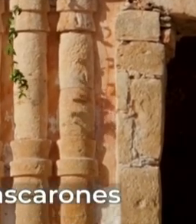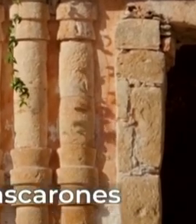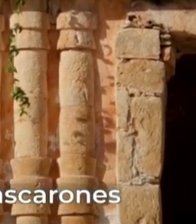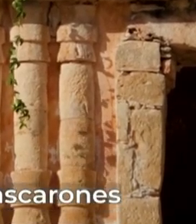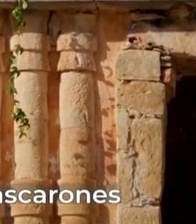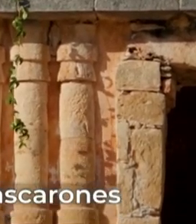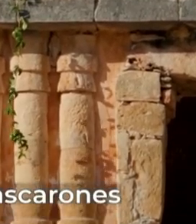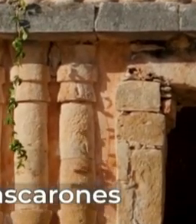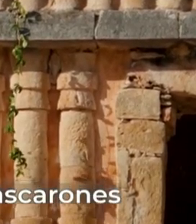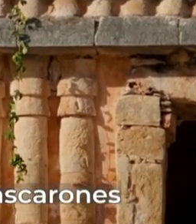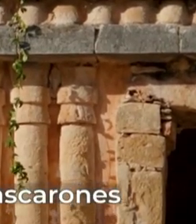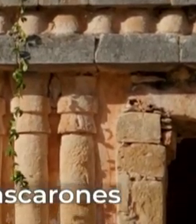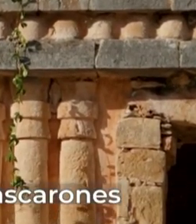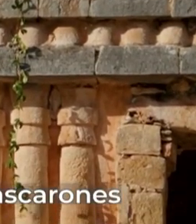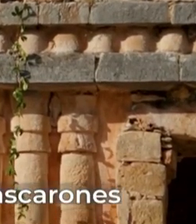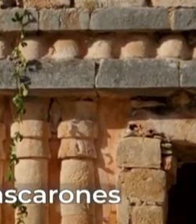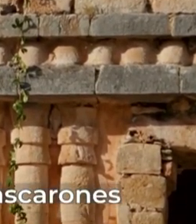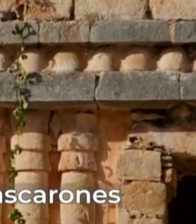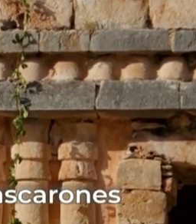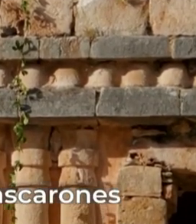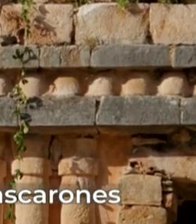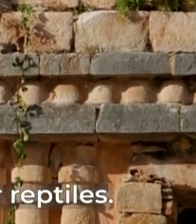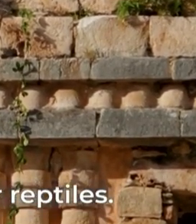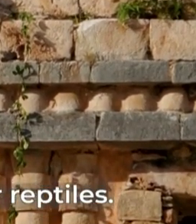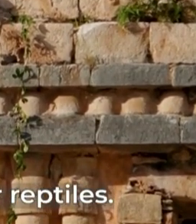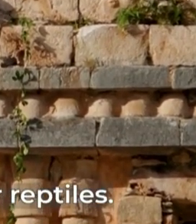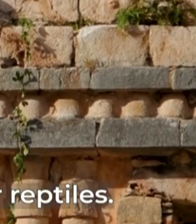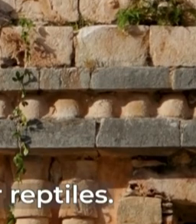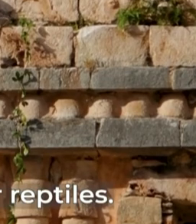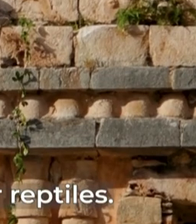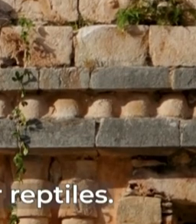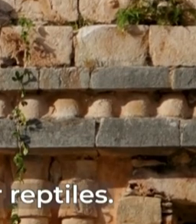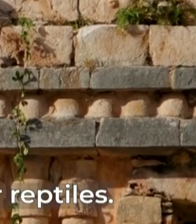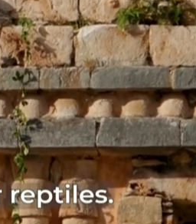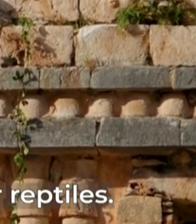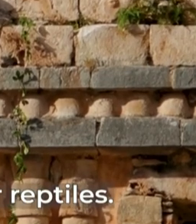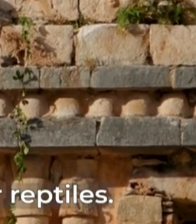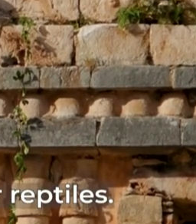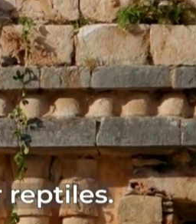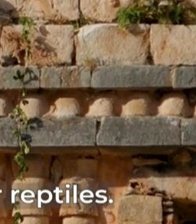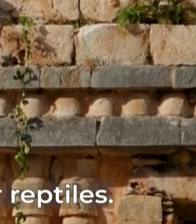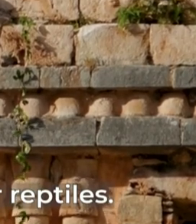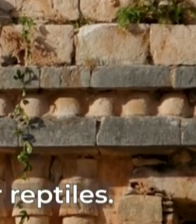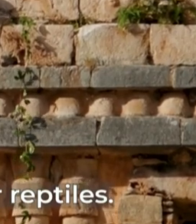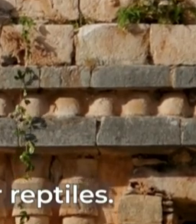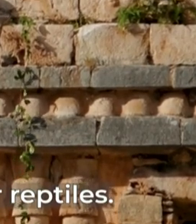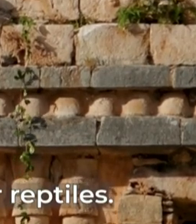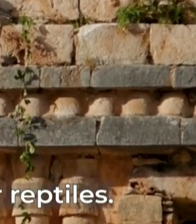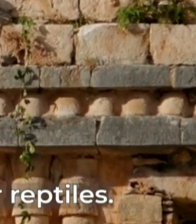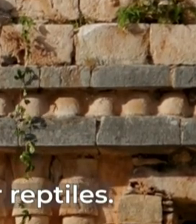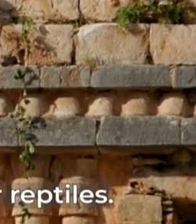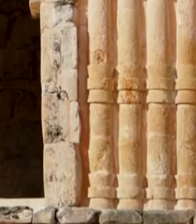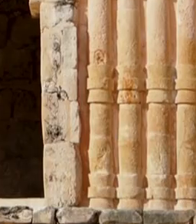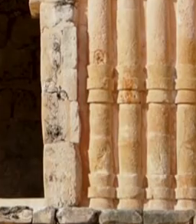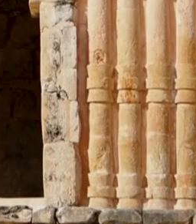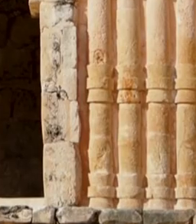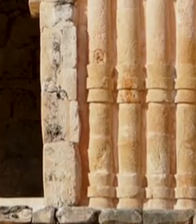con exultantes decoraciones simbólicas de mascarones de personajes descendentes, flanqueados por